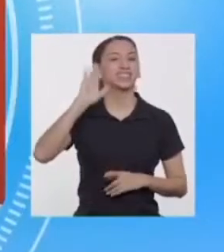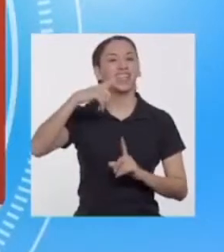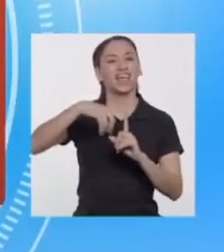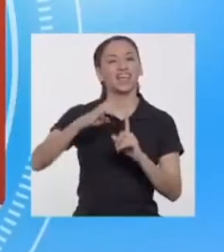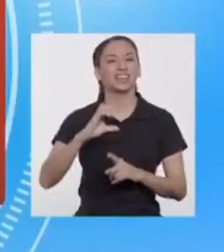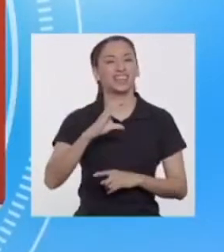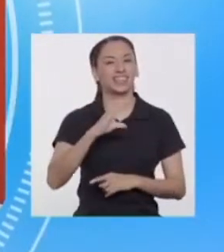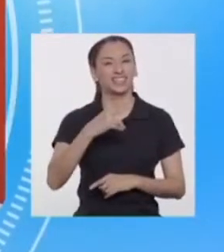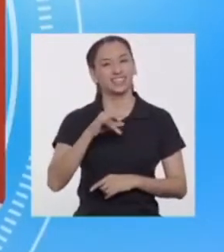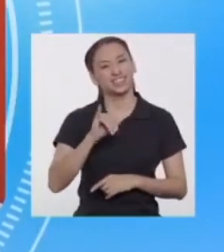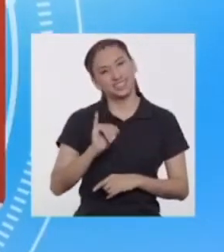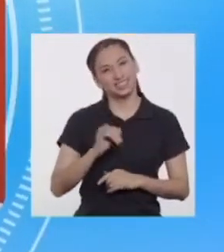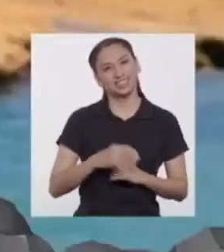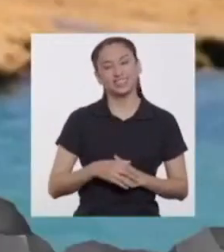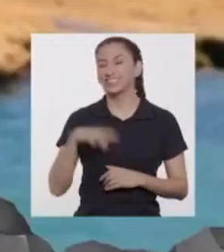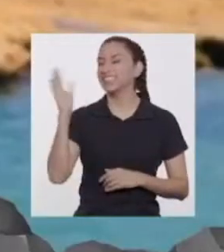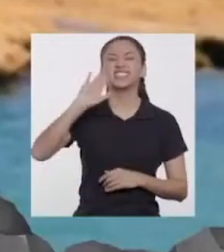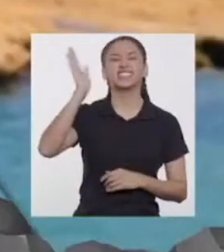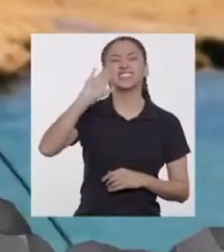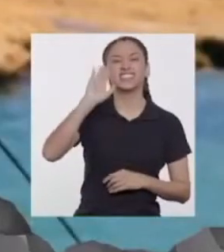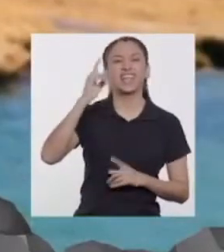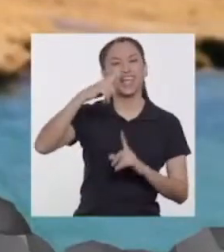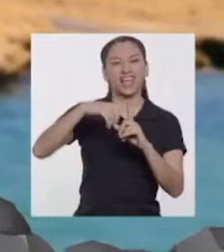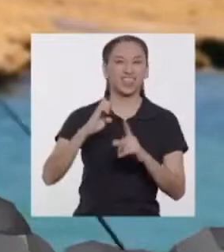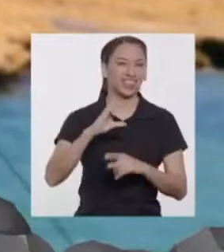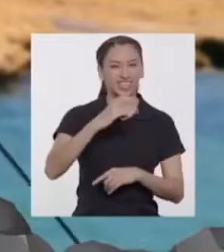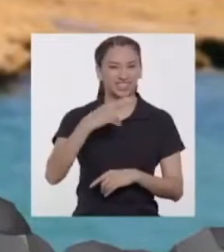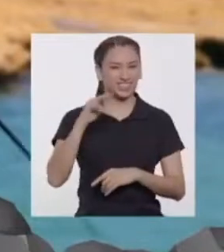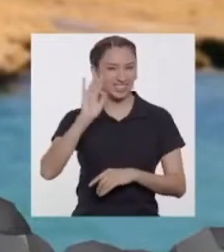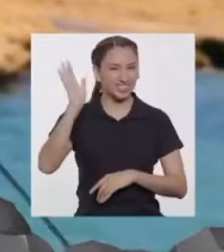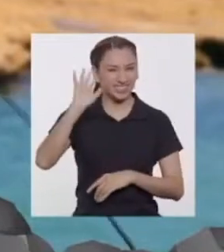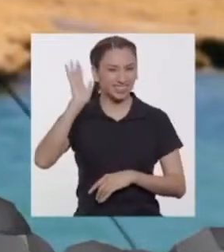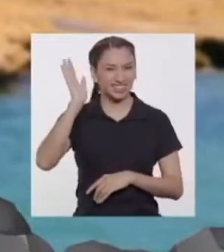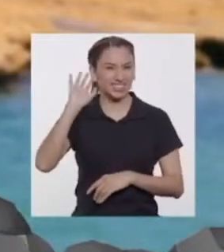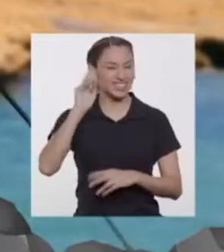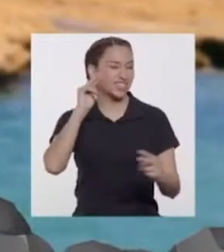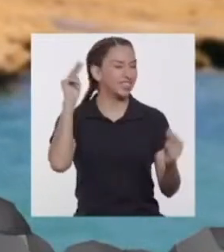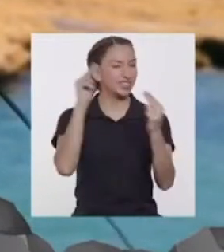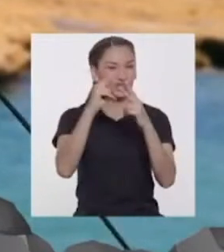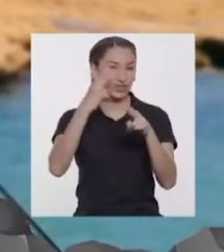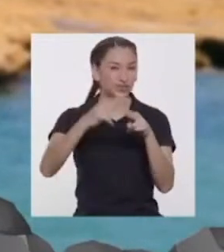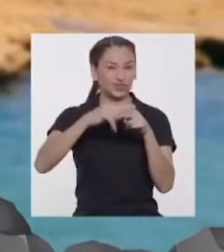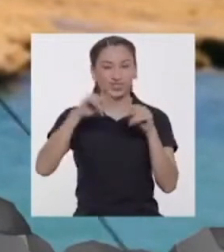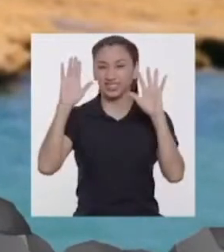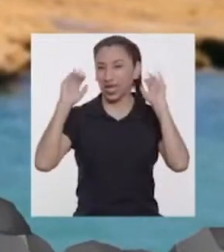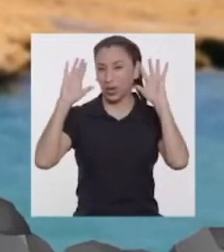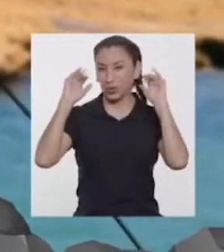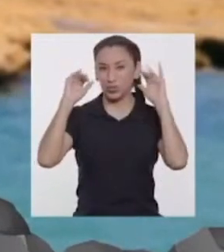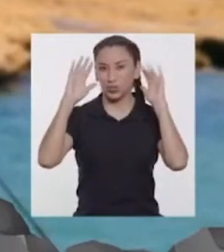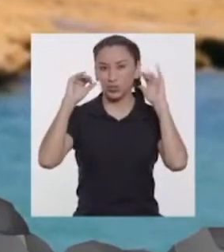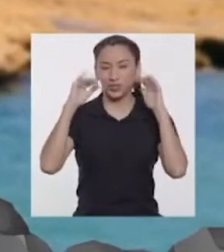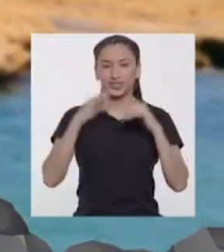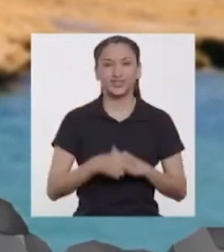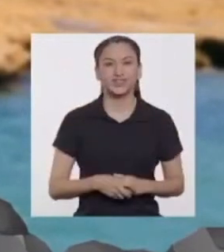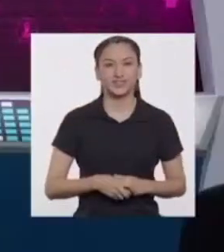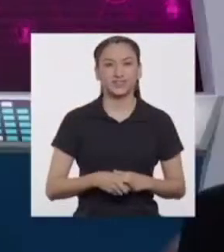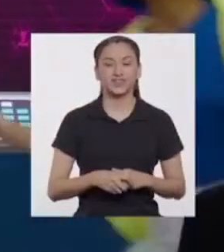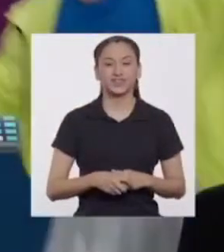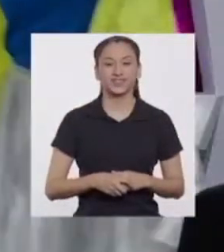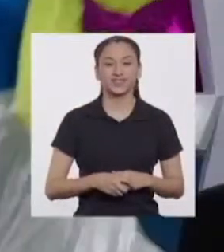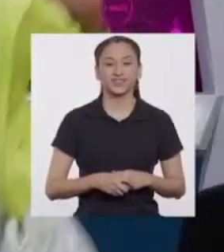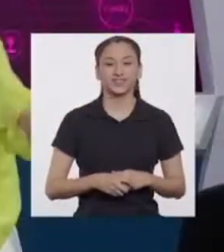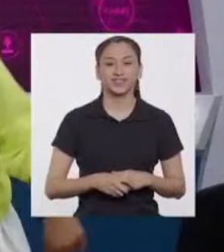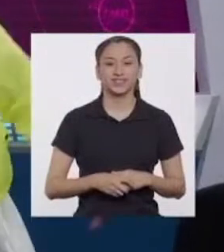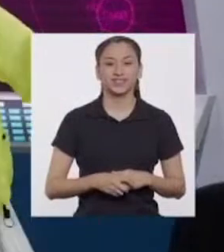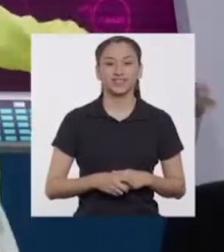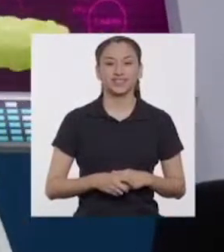¡Chao, Techi! ¡Chao, Techi! ¡Nos vemos! ¡Chao!